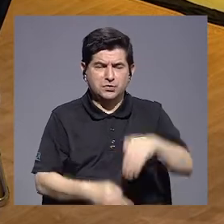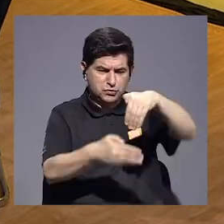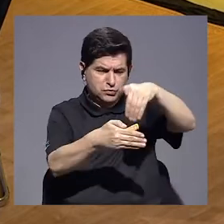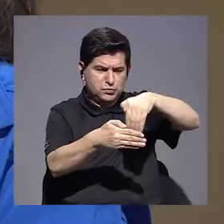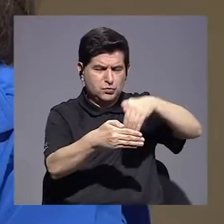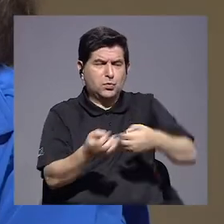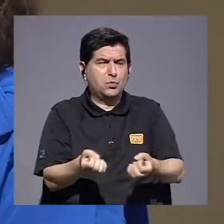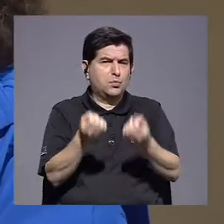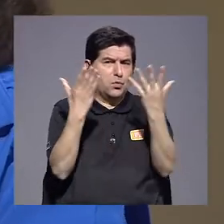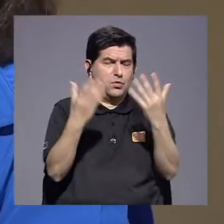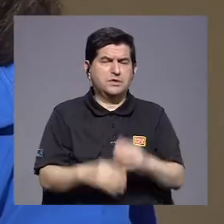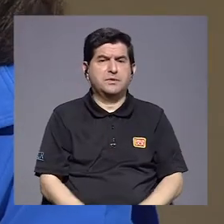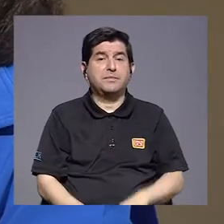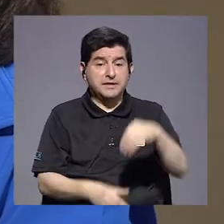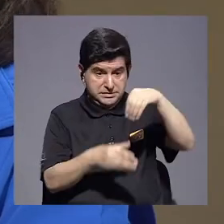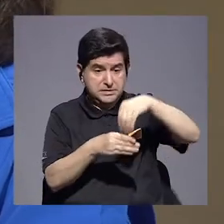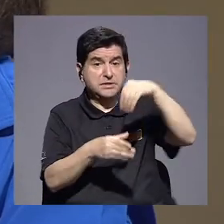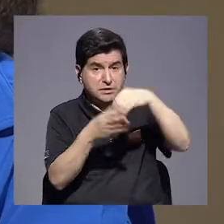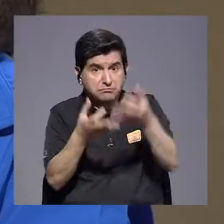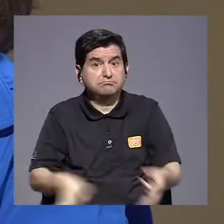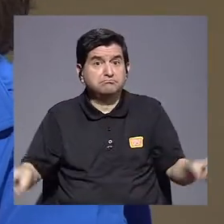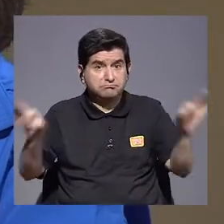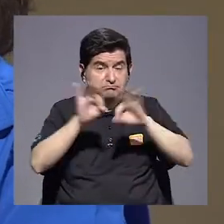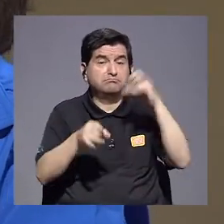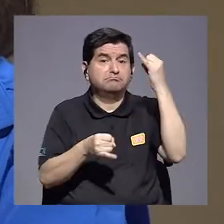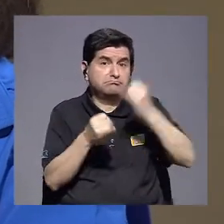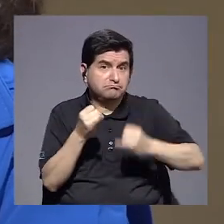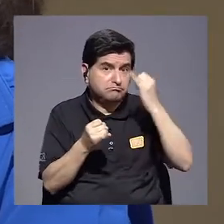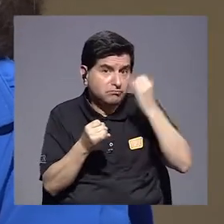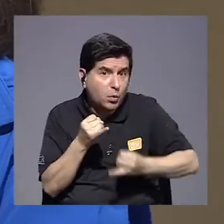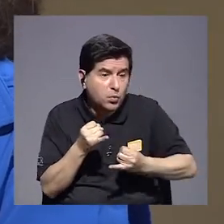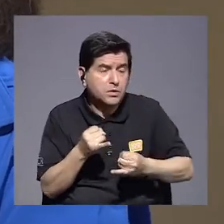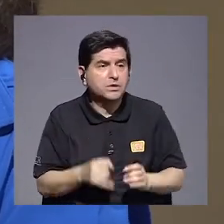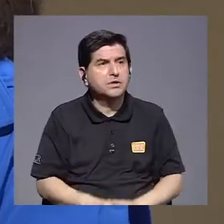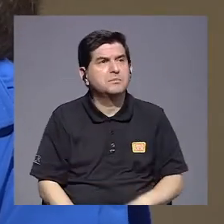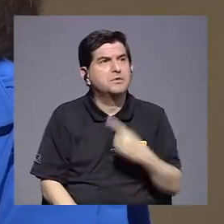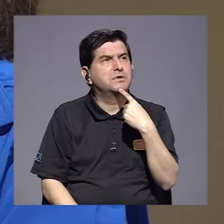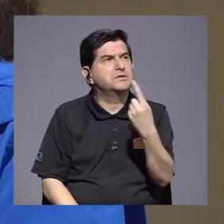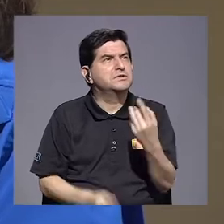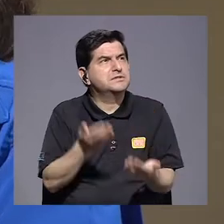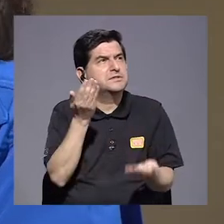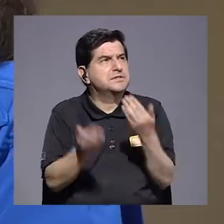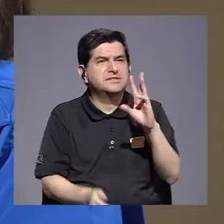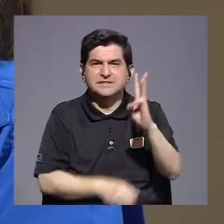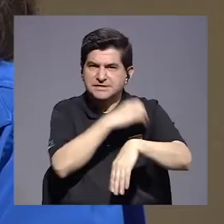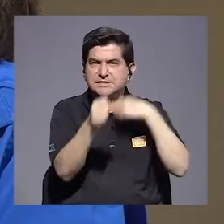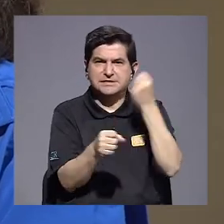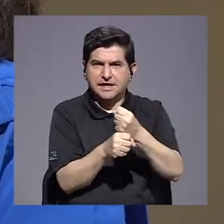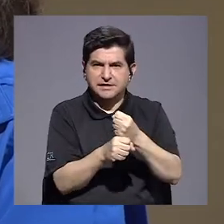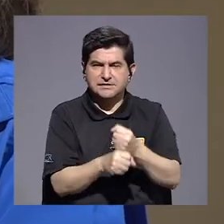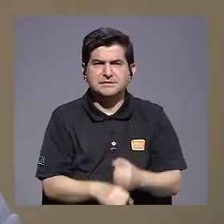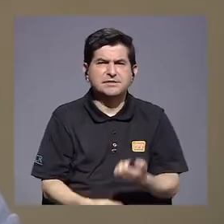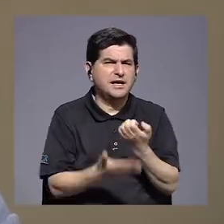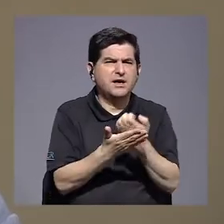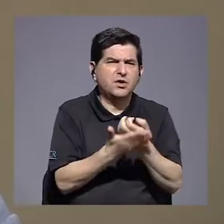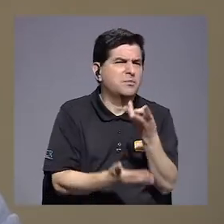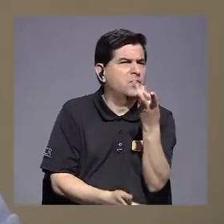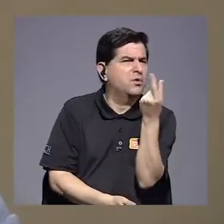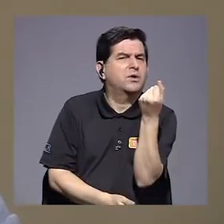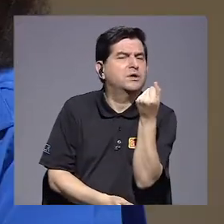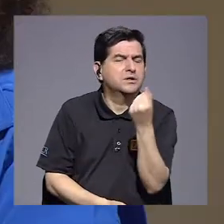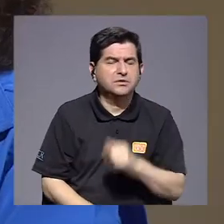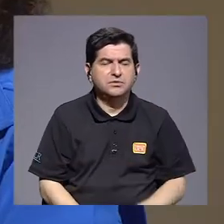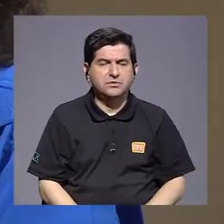la AIA, una fuerte inversión en los últimos, puedo decir en los últimos 6 años. ¿En términos económicos de cuánto más o